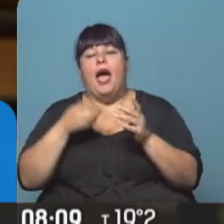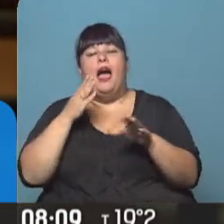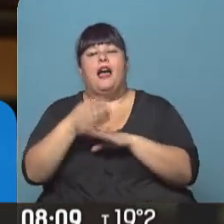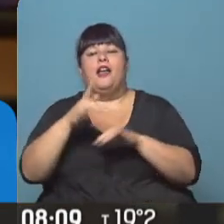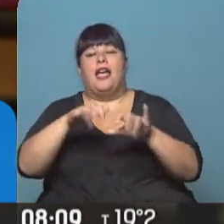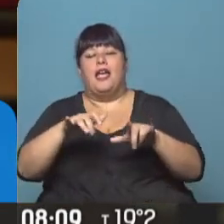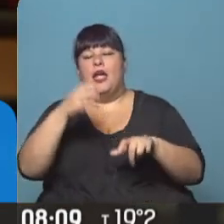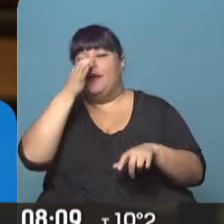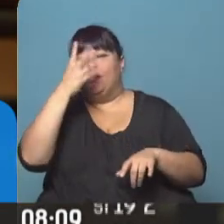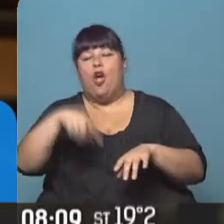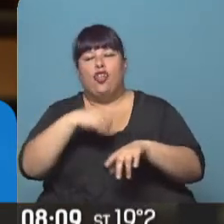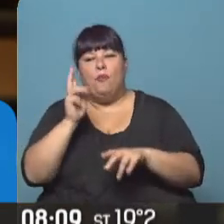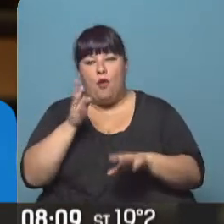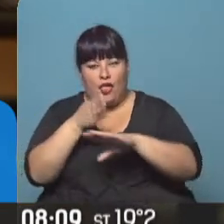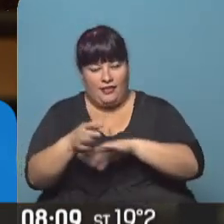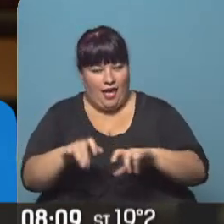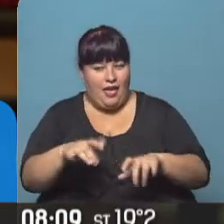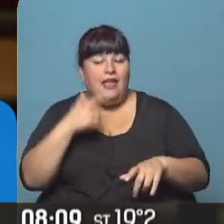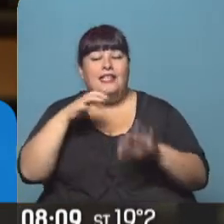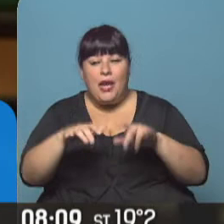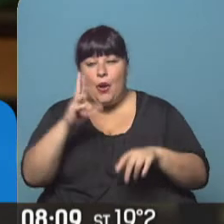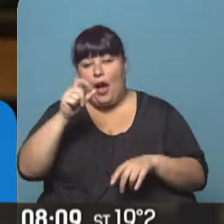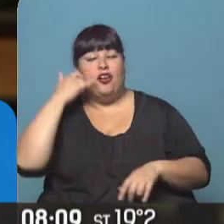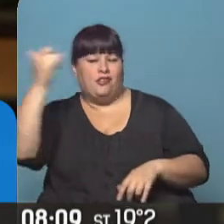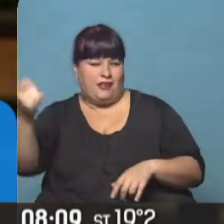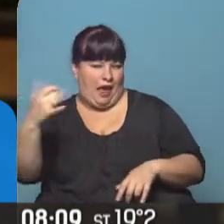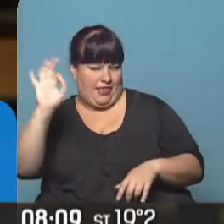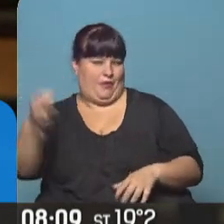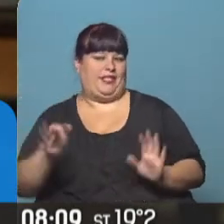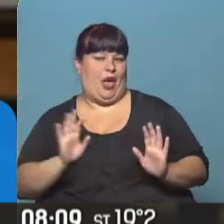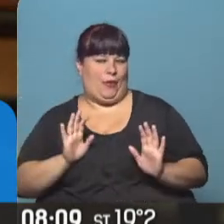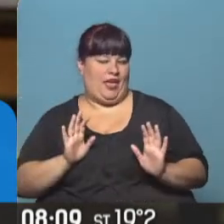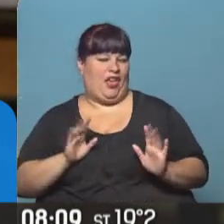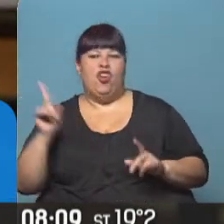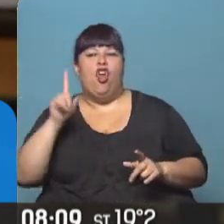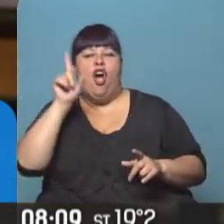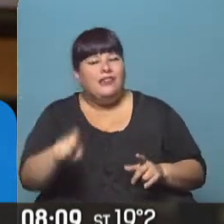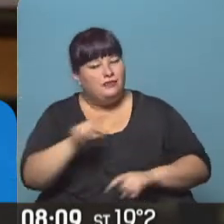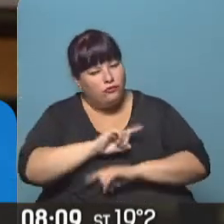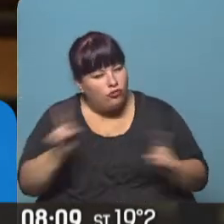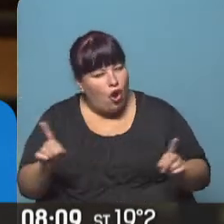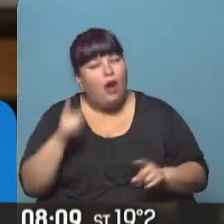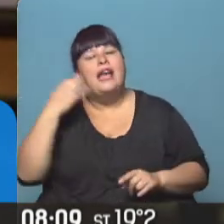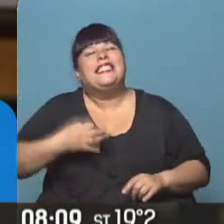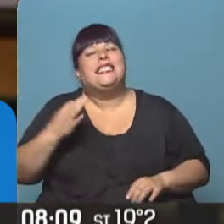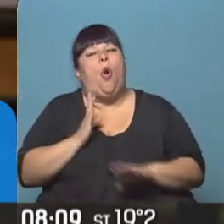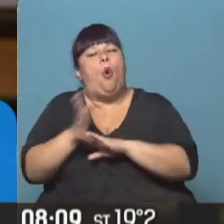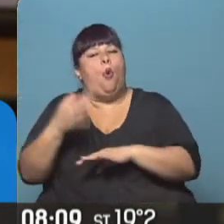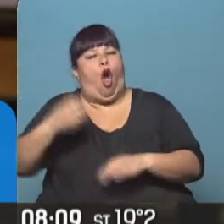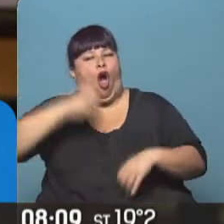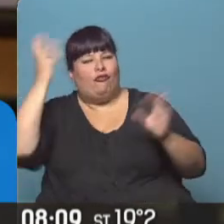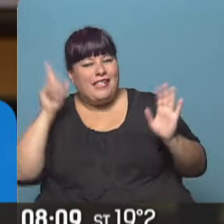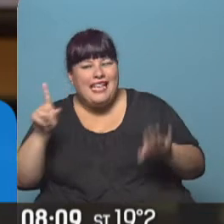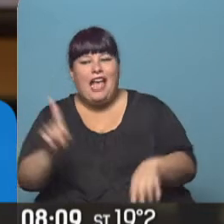home banking en 24 horas, sentás a la página del banco, llamás al banco, lo tienen que saber. Claro. Entonces no hagas clic. Claro. Andá al medio oficial.